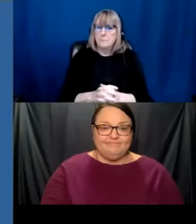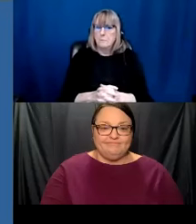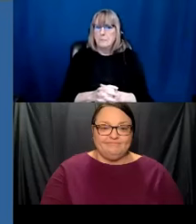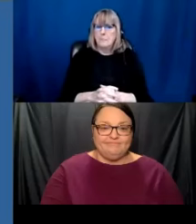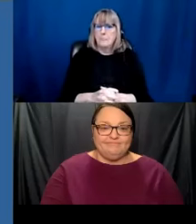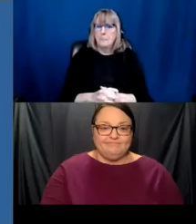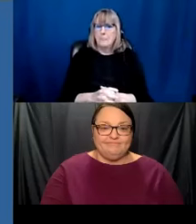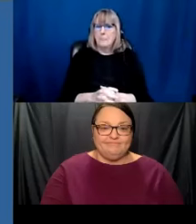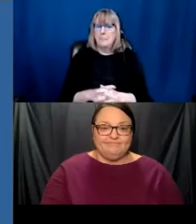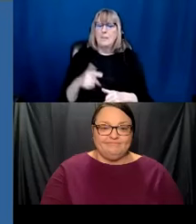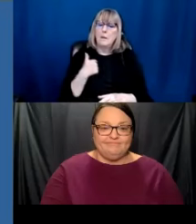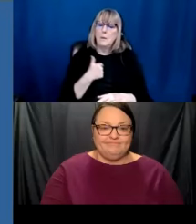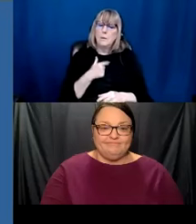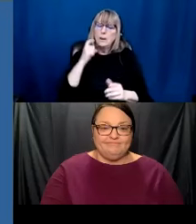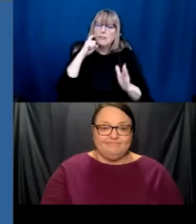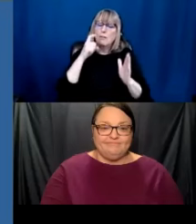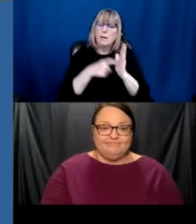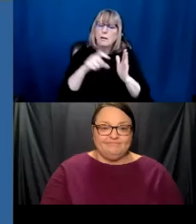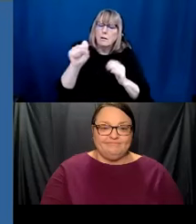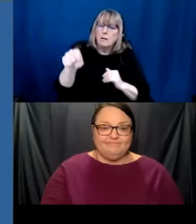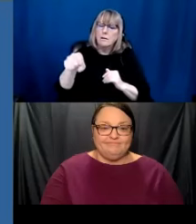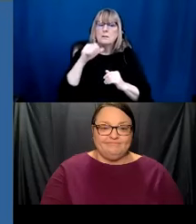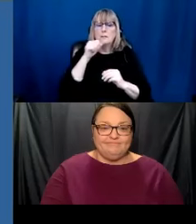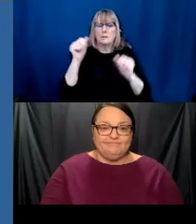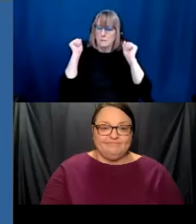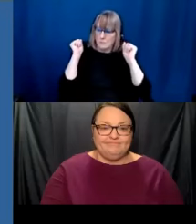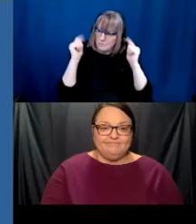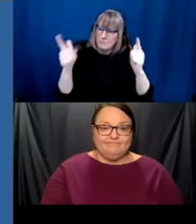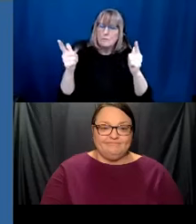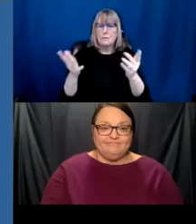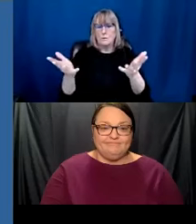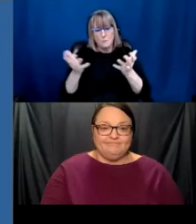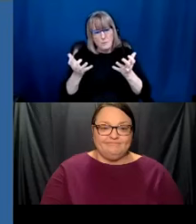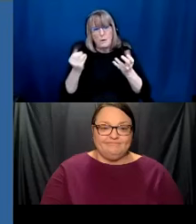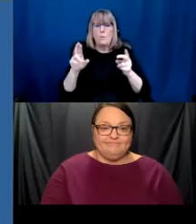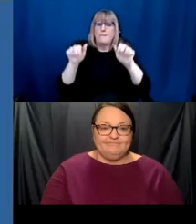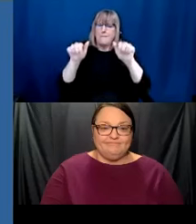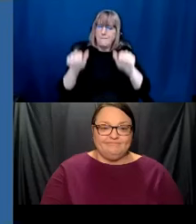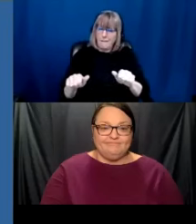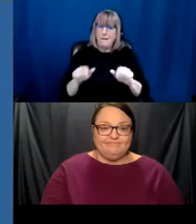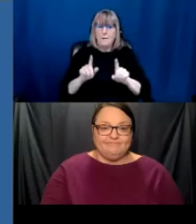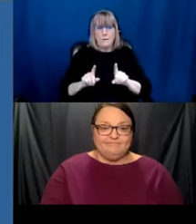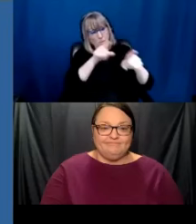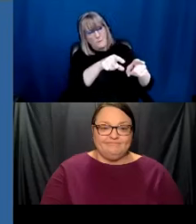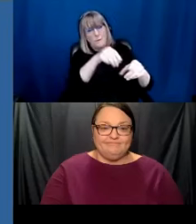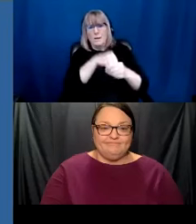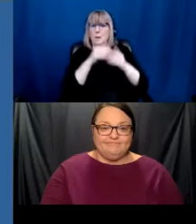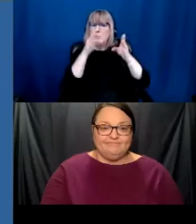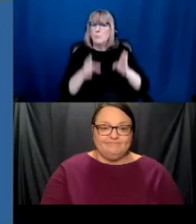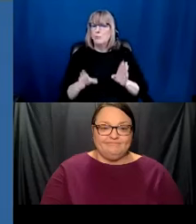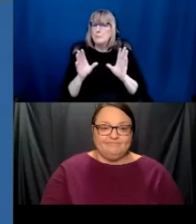Las reuniones pueden ser solamente virtuales o pueden ser